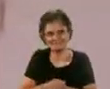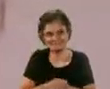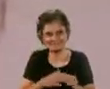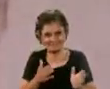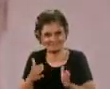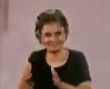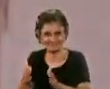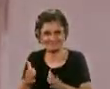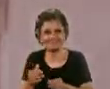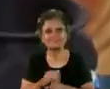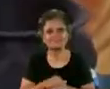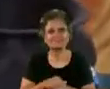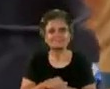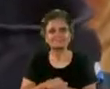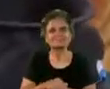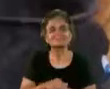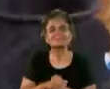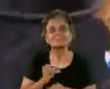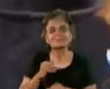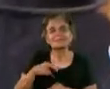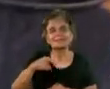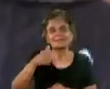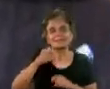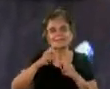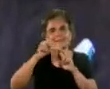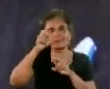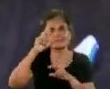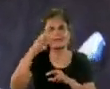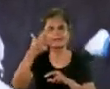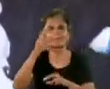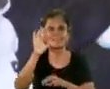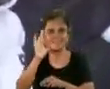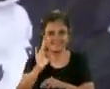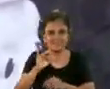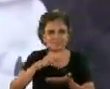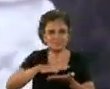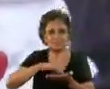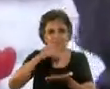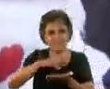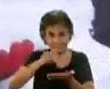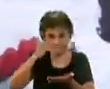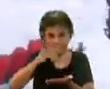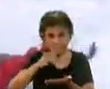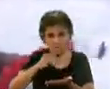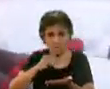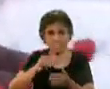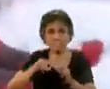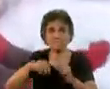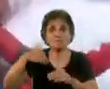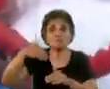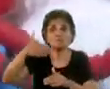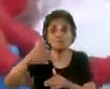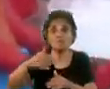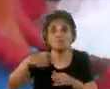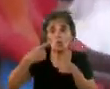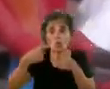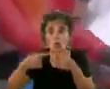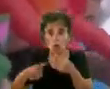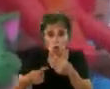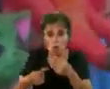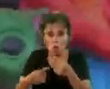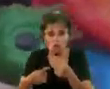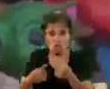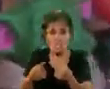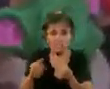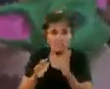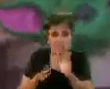nuestro emprendimiento, que se llama Power 3D. Nos dedicamos a hacer impresiones, también queremos más adelante hacer prótesis. No solamente